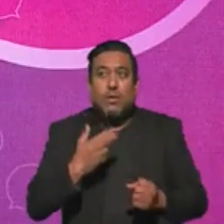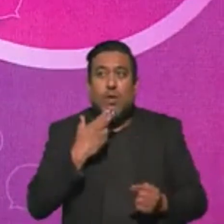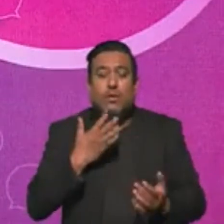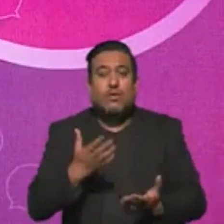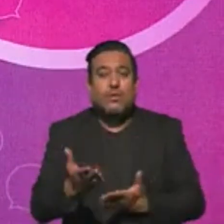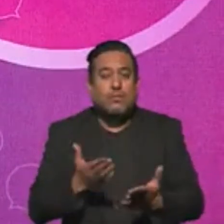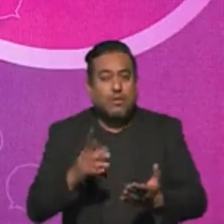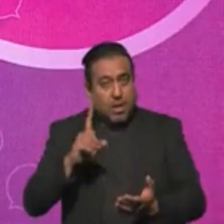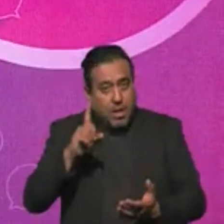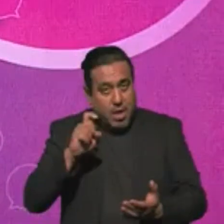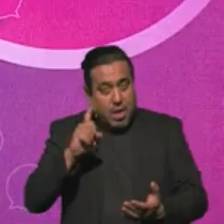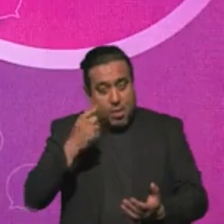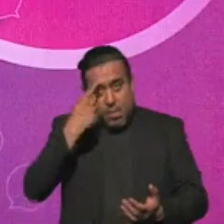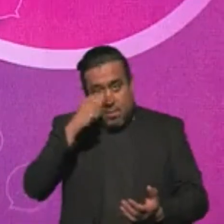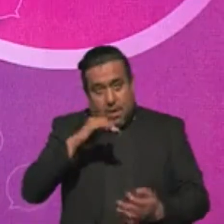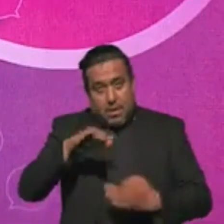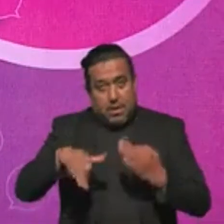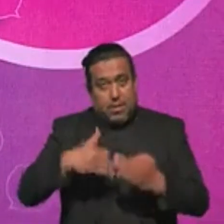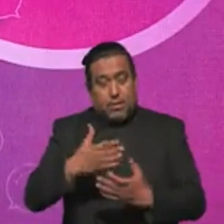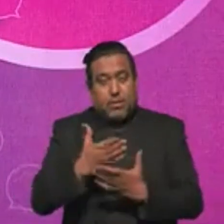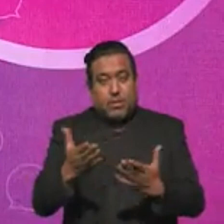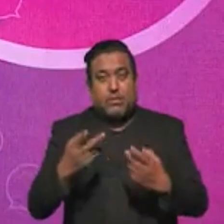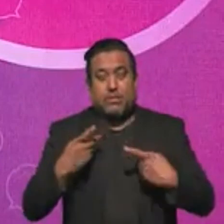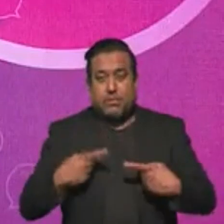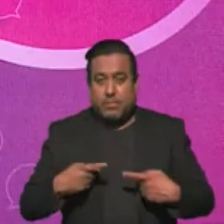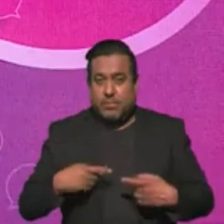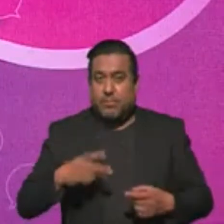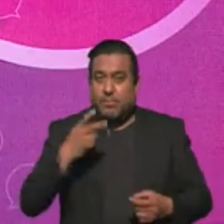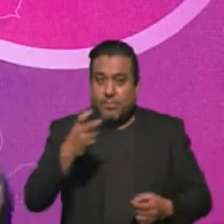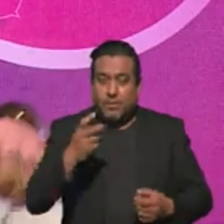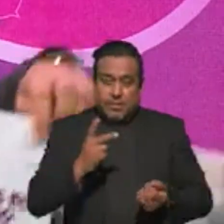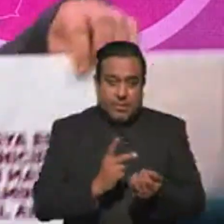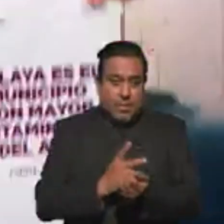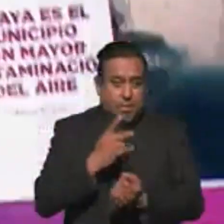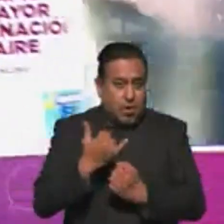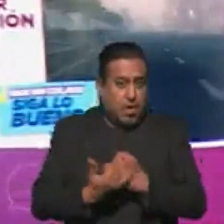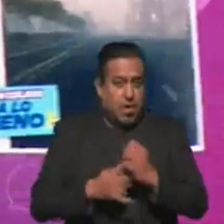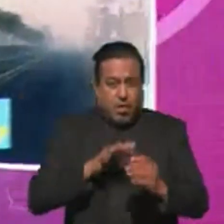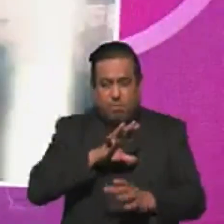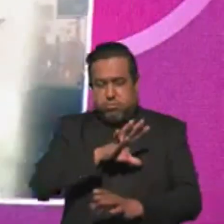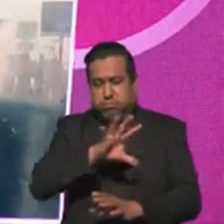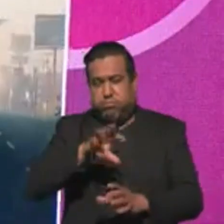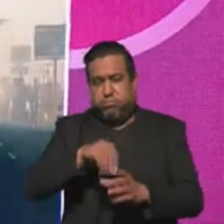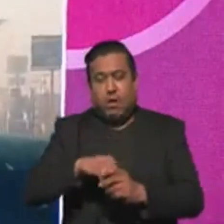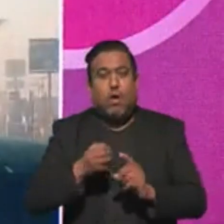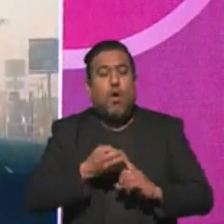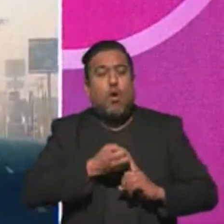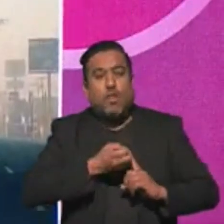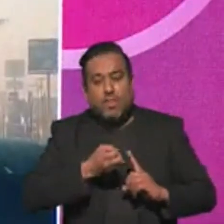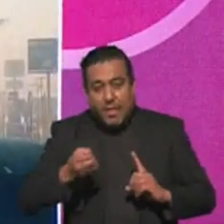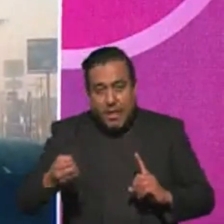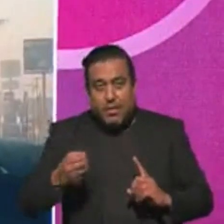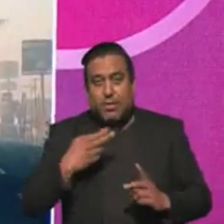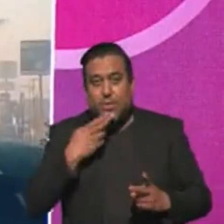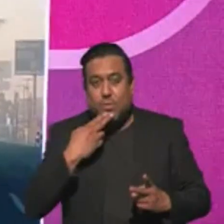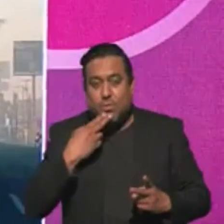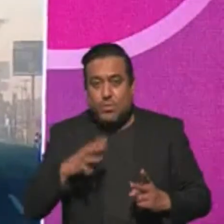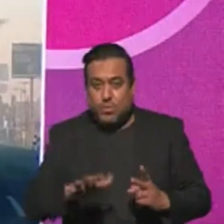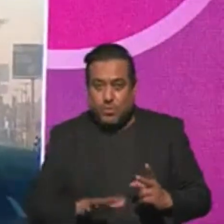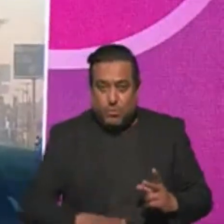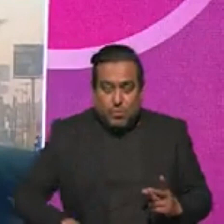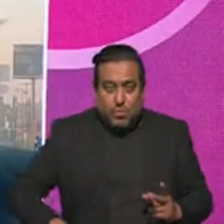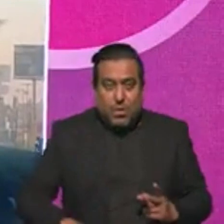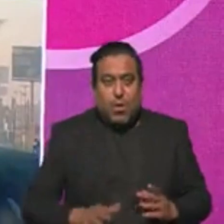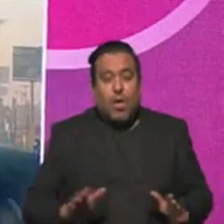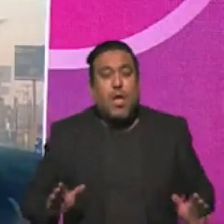del agua todo para todos y todas diseñar un proyecto integral de reordenamiento Urbano y uso del suelo